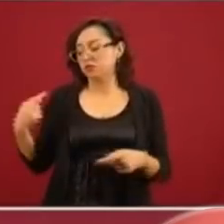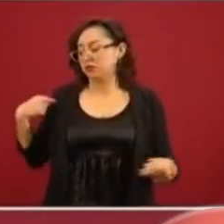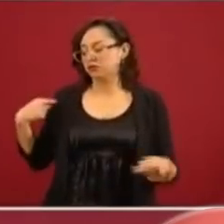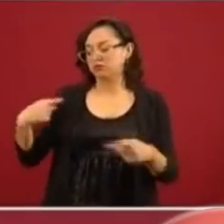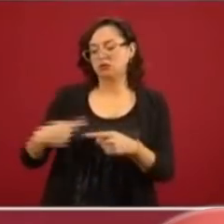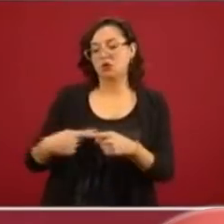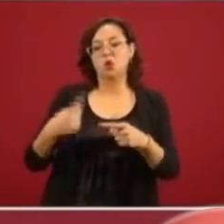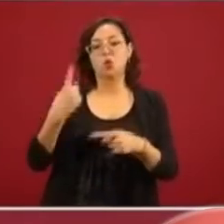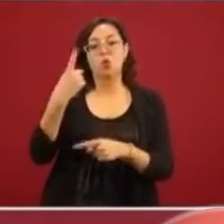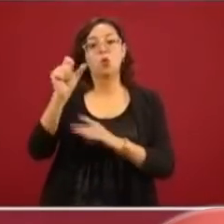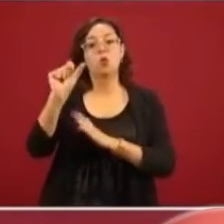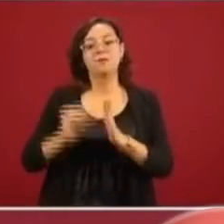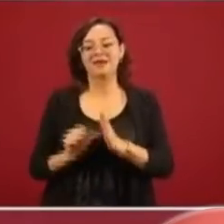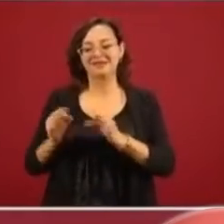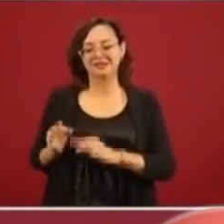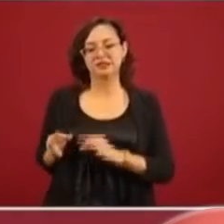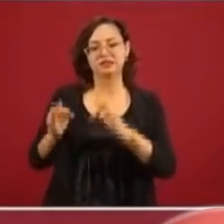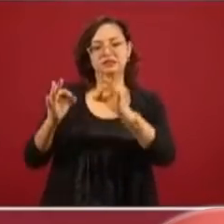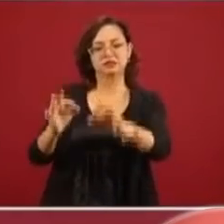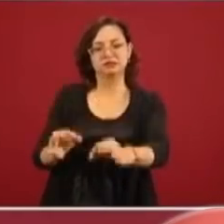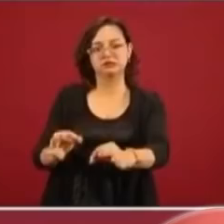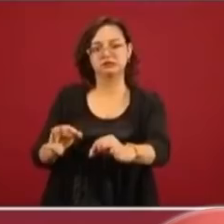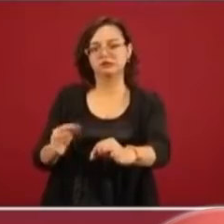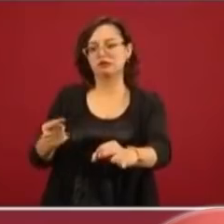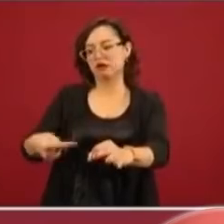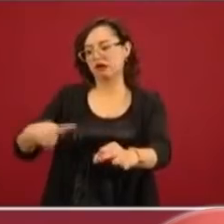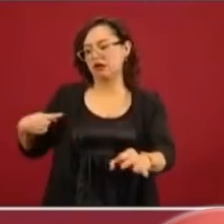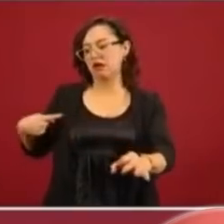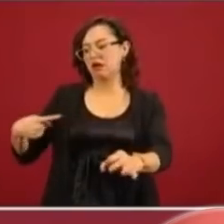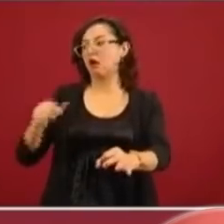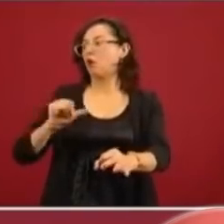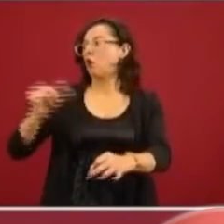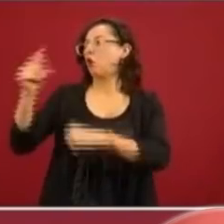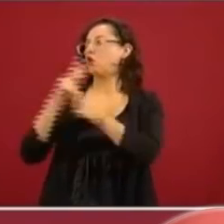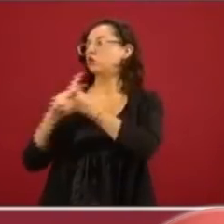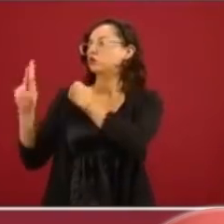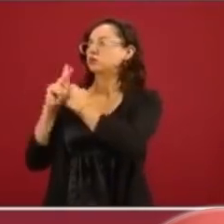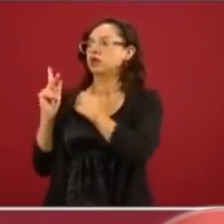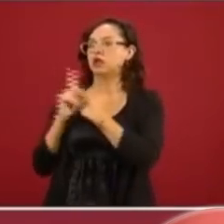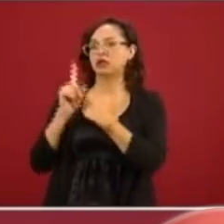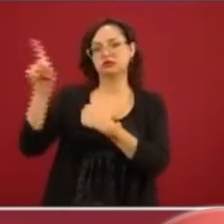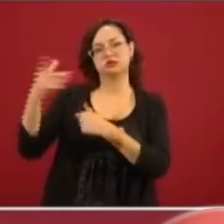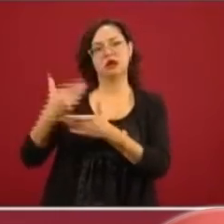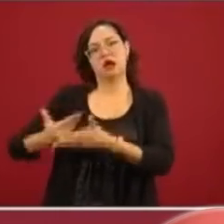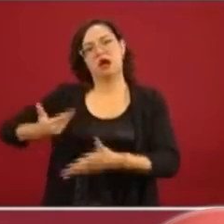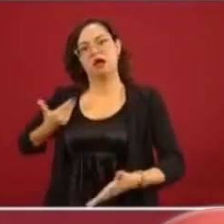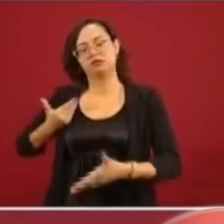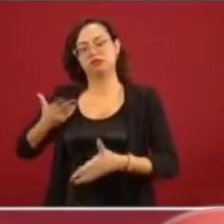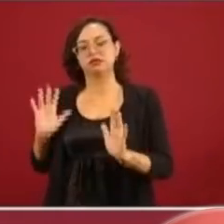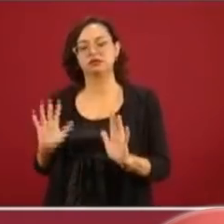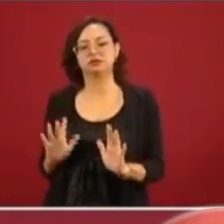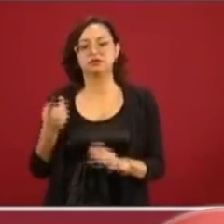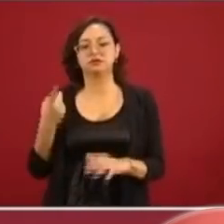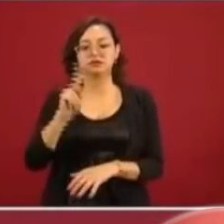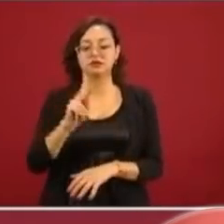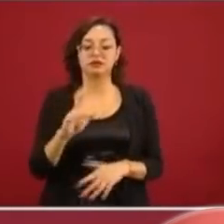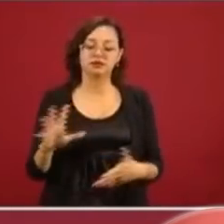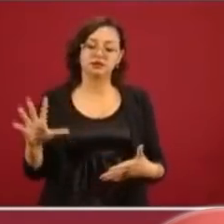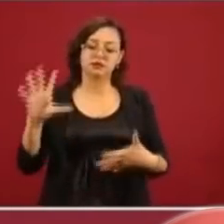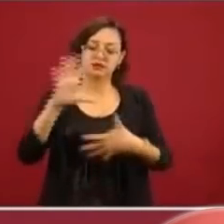lo que en otros países ya está inclusive en la fase de recuperación. Pero en América